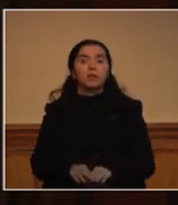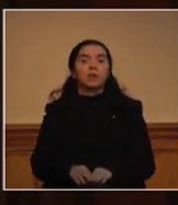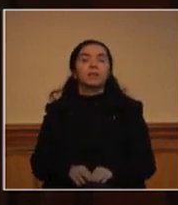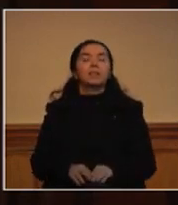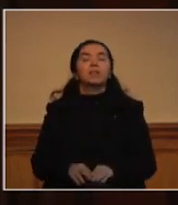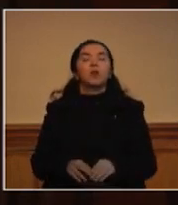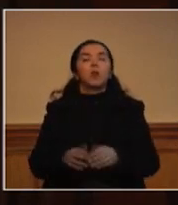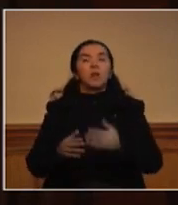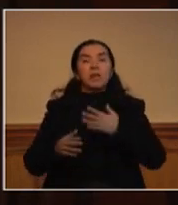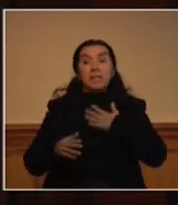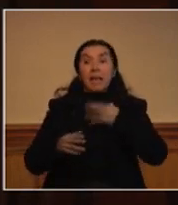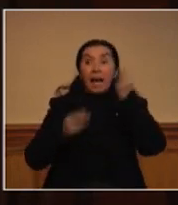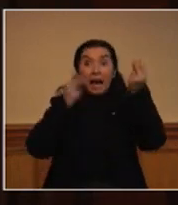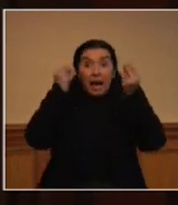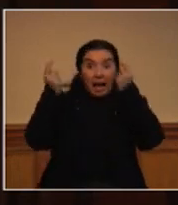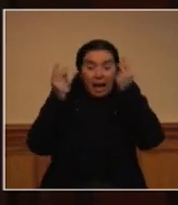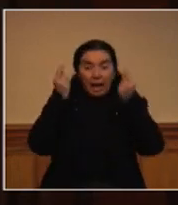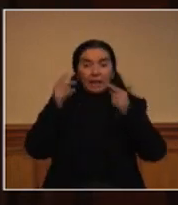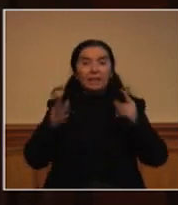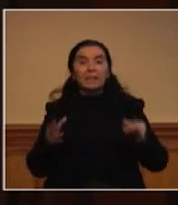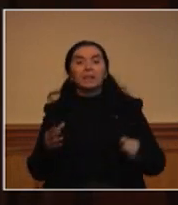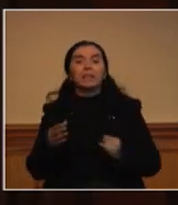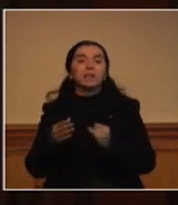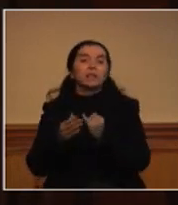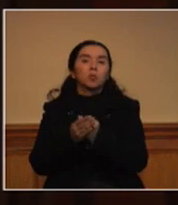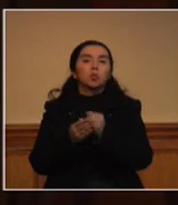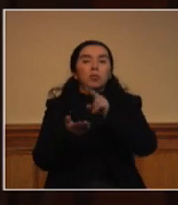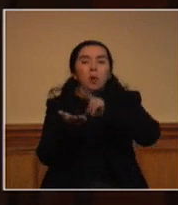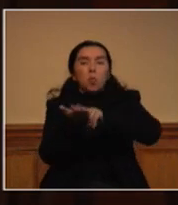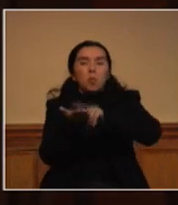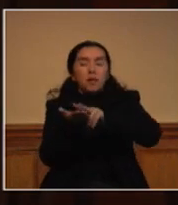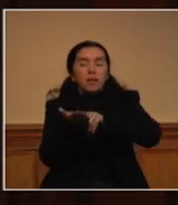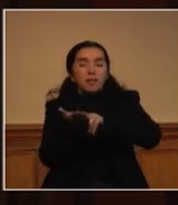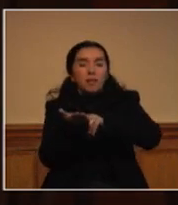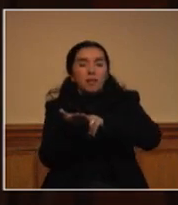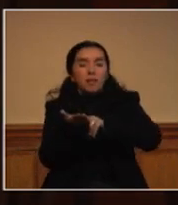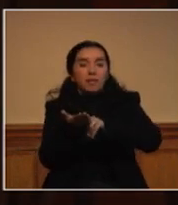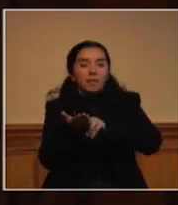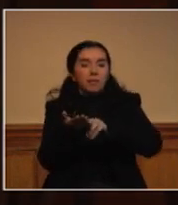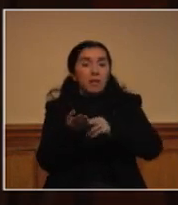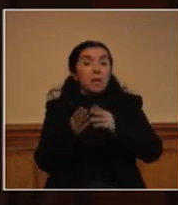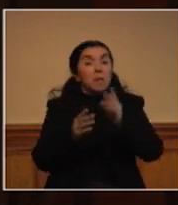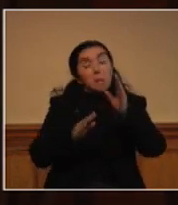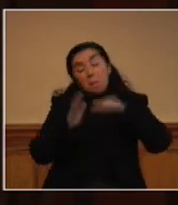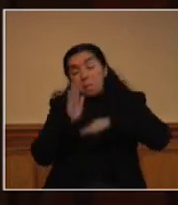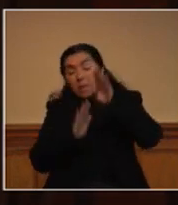esta sea cada vez más inclusiva es una realidad, más o menos, en muchos